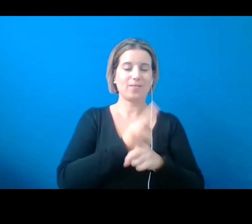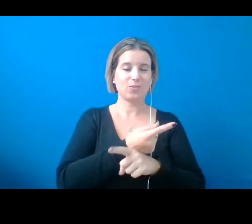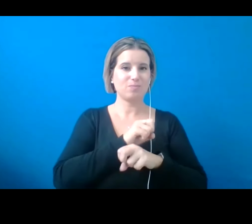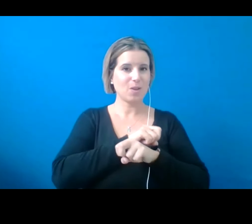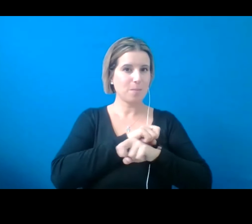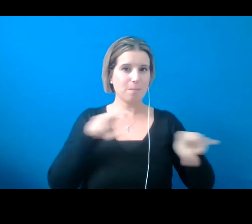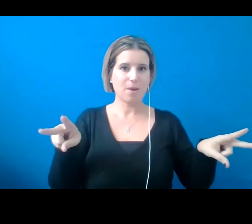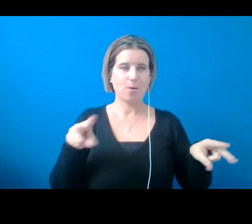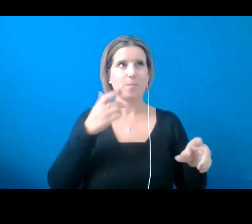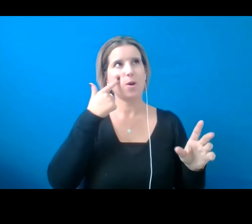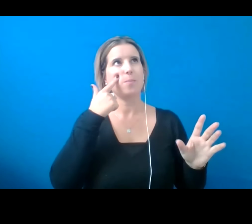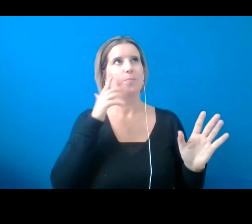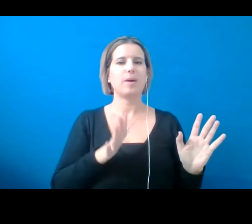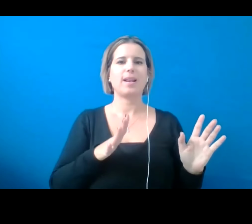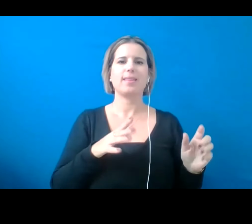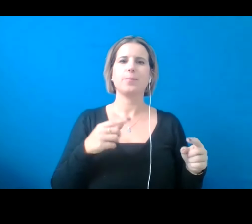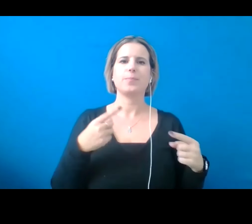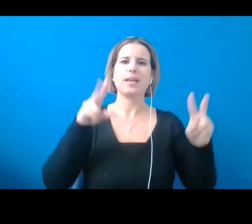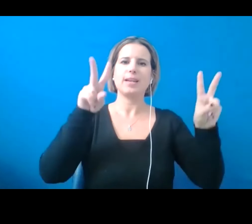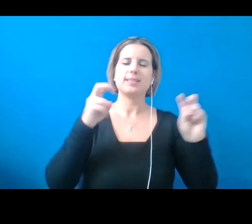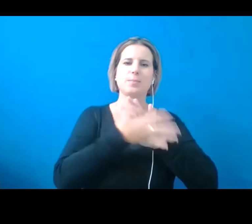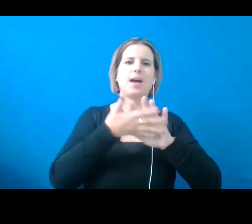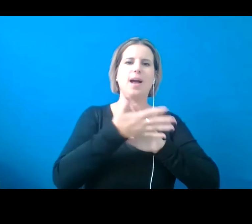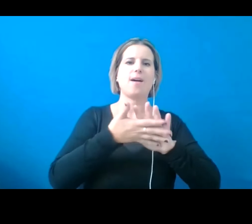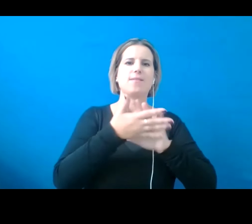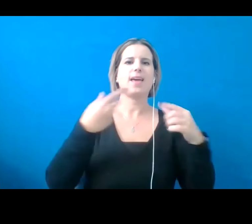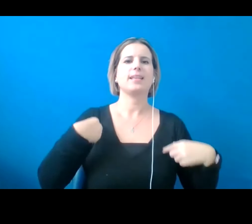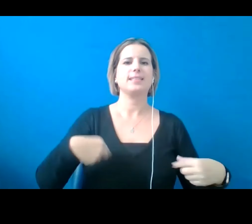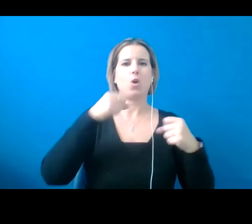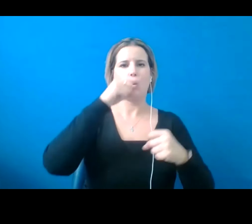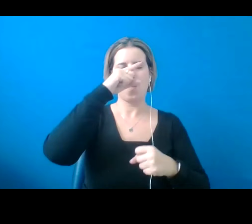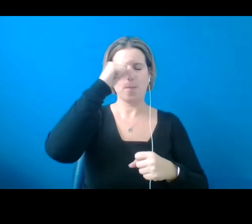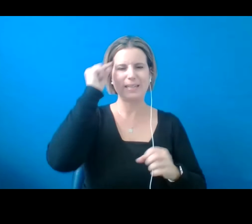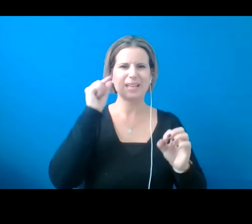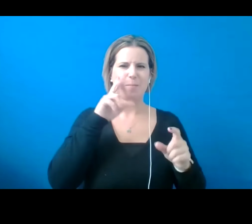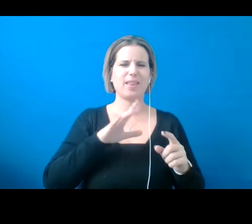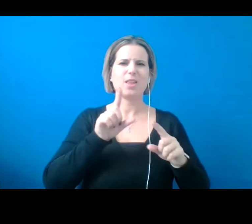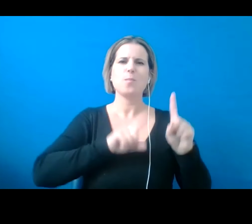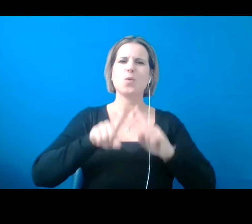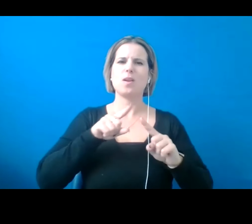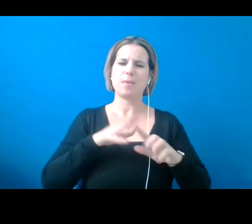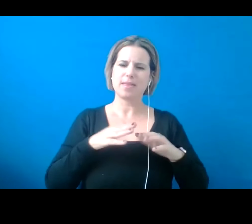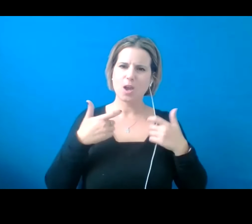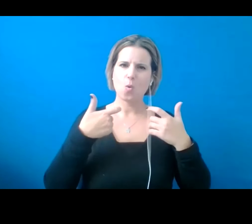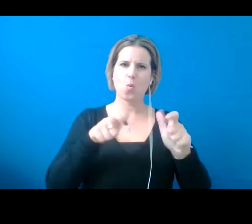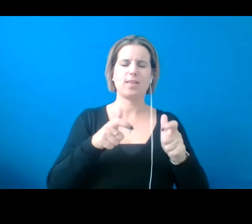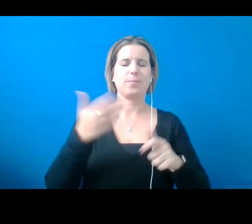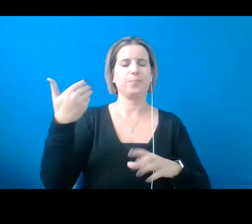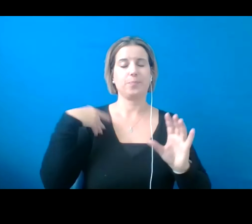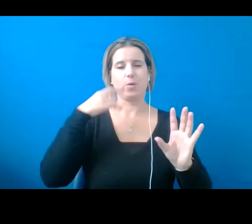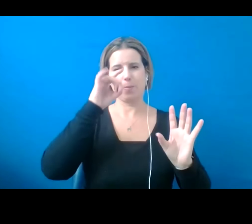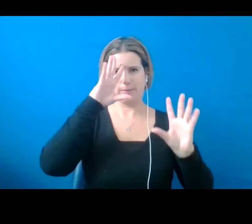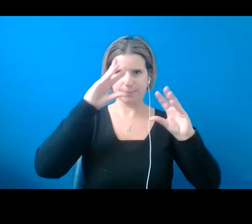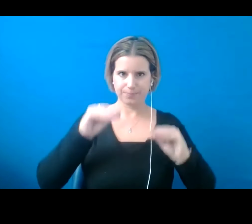se habla de salud mental parece que el problema fuéramos las unidades yo me quedé un poco así pero el otro día en un grupo de padres de